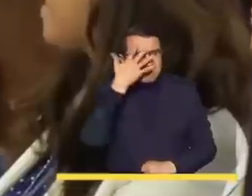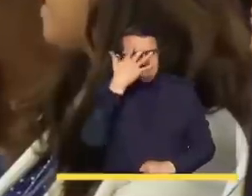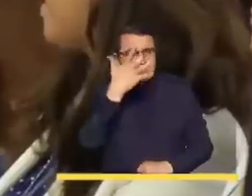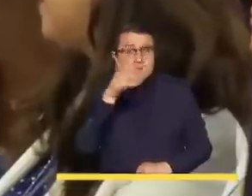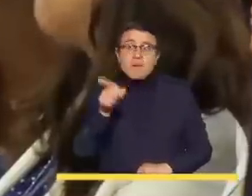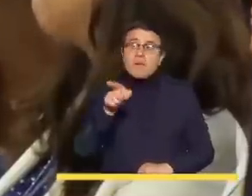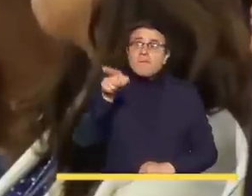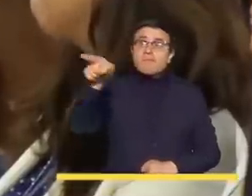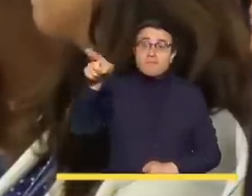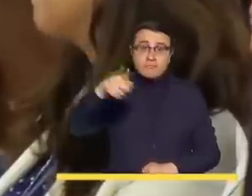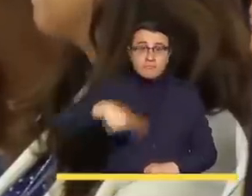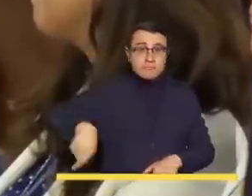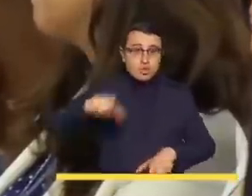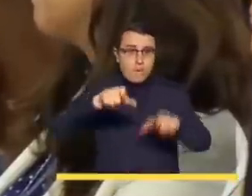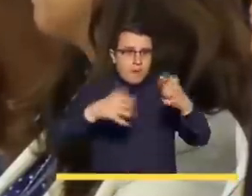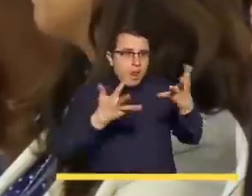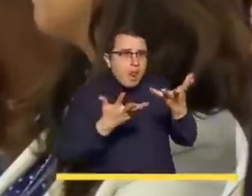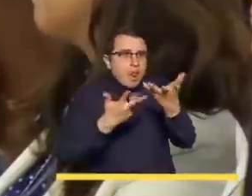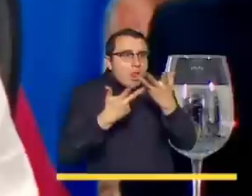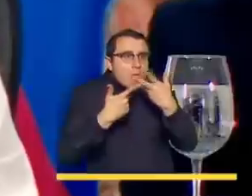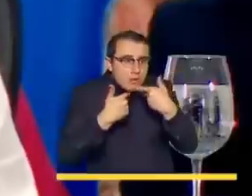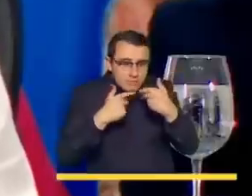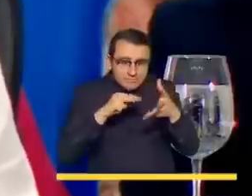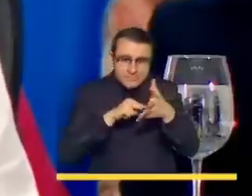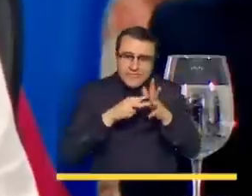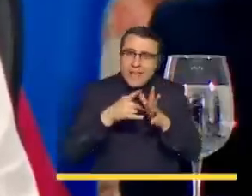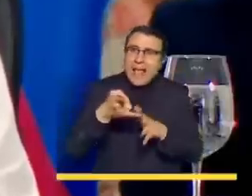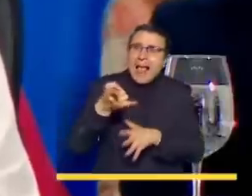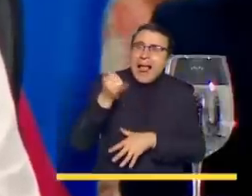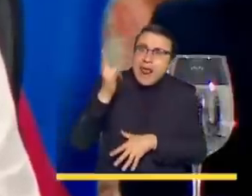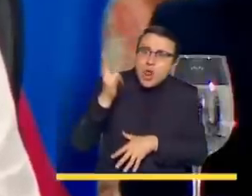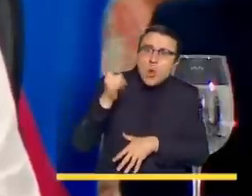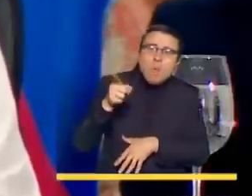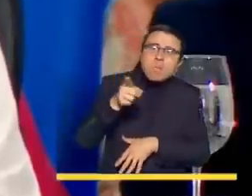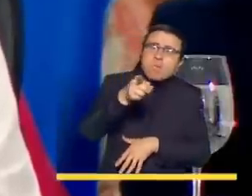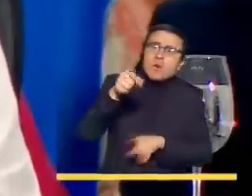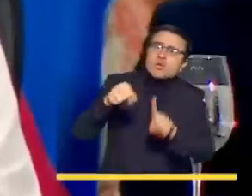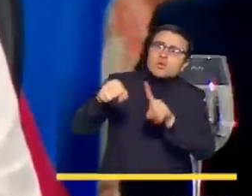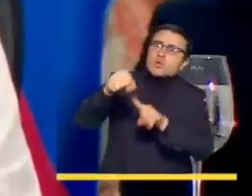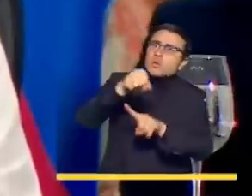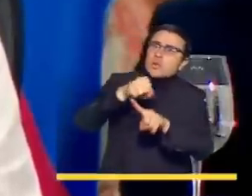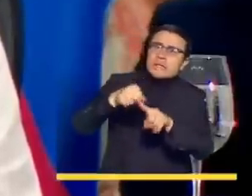es que algo anda mal en esa sociedad.